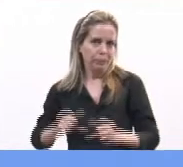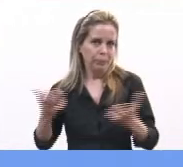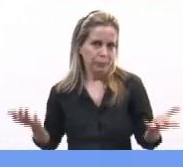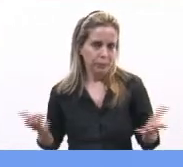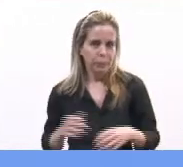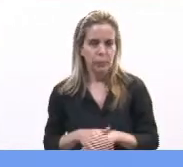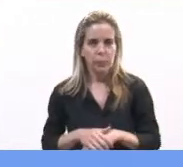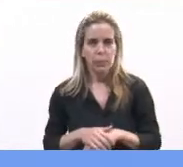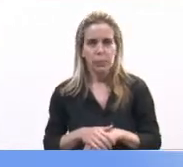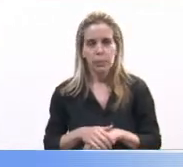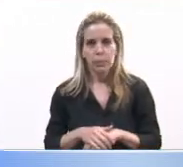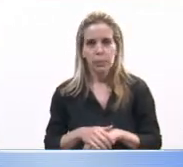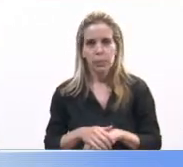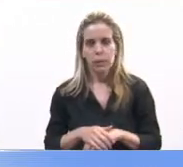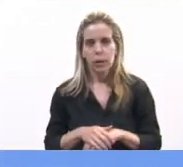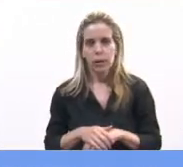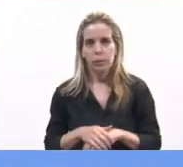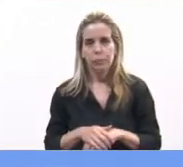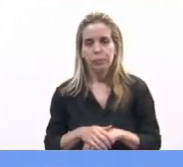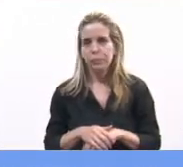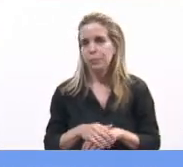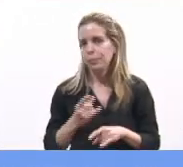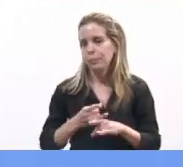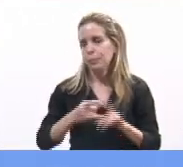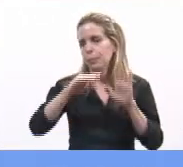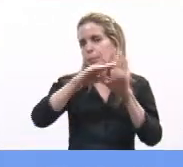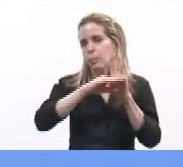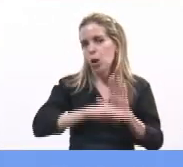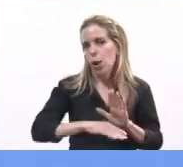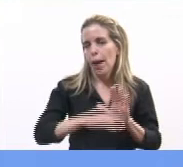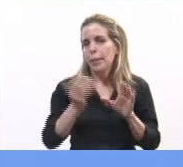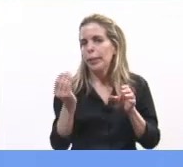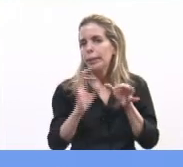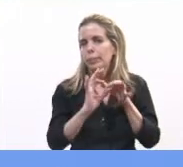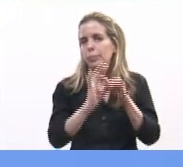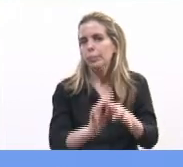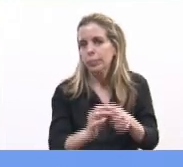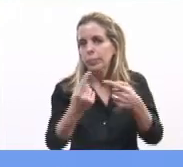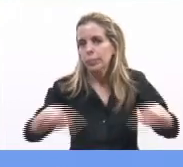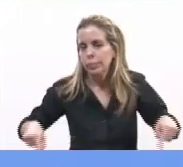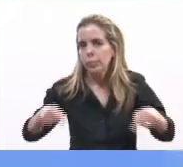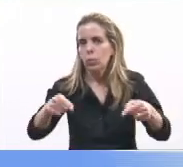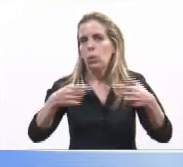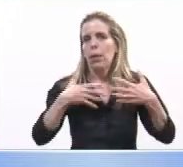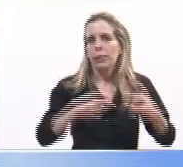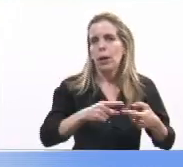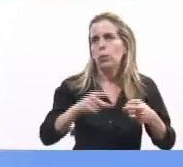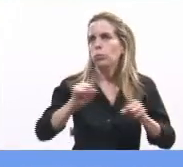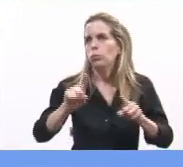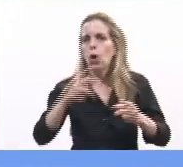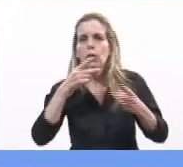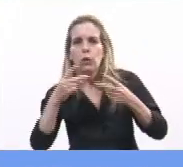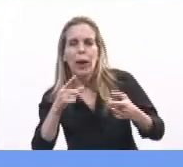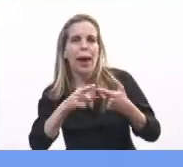físico todos los programas que tienen que ver con la cuestión es saludable estaba aquí la lucha